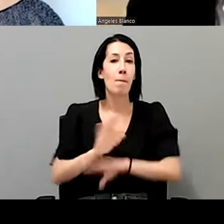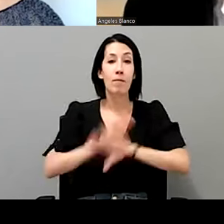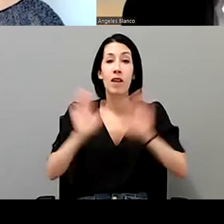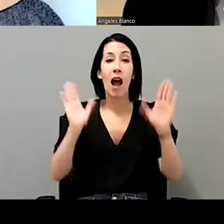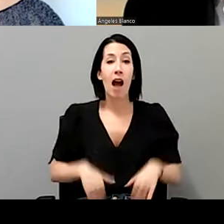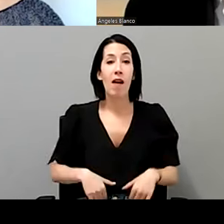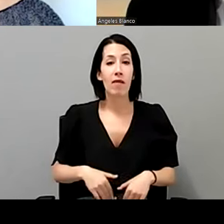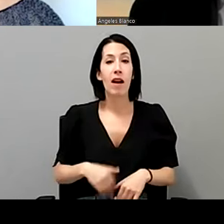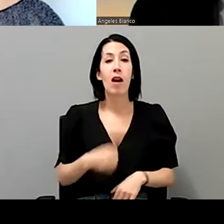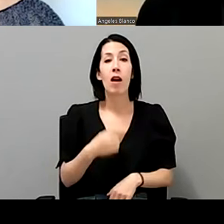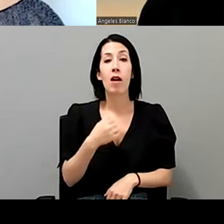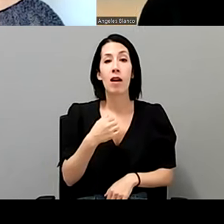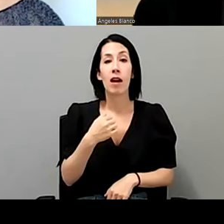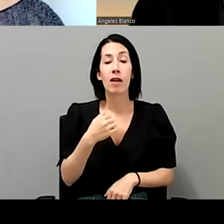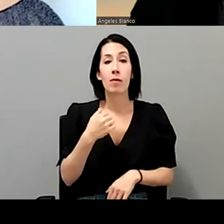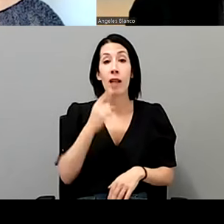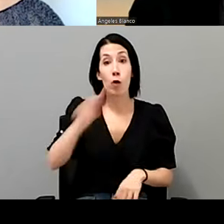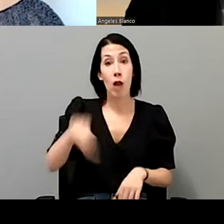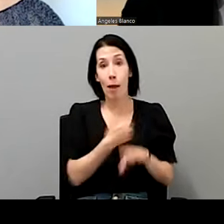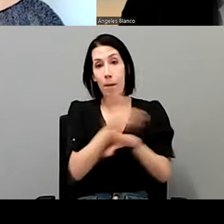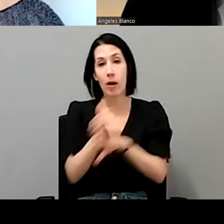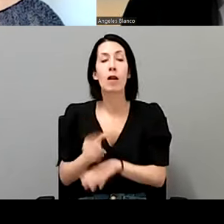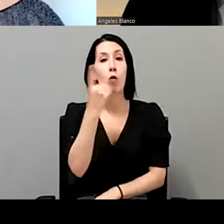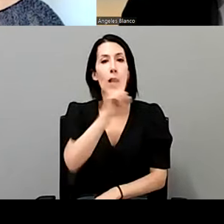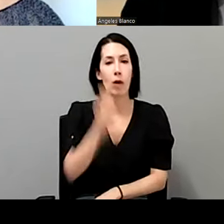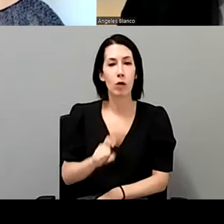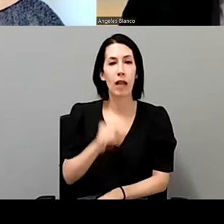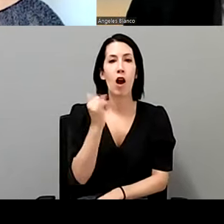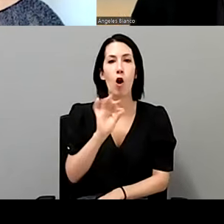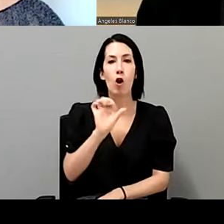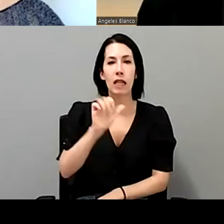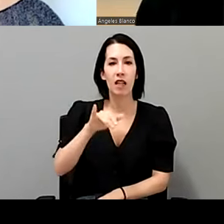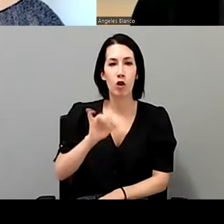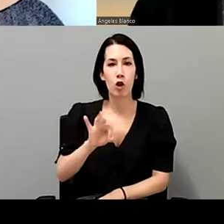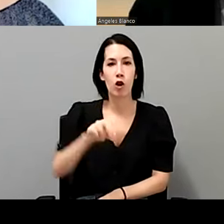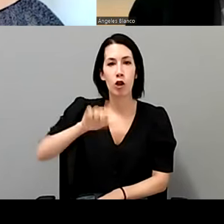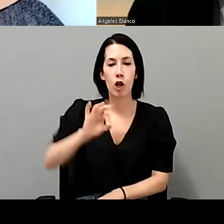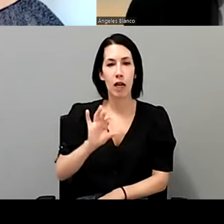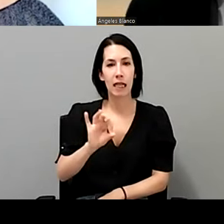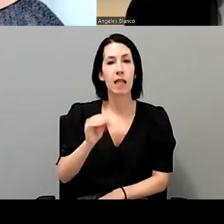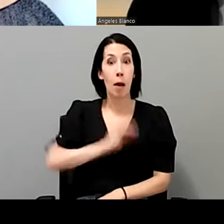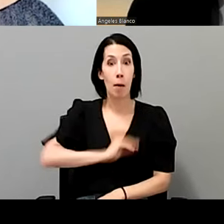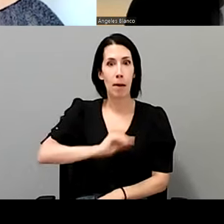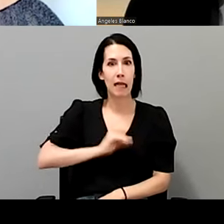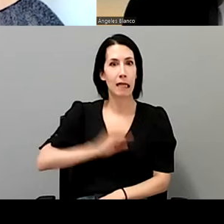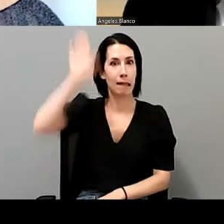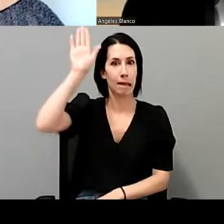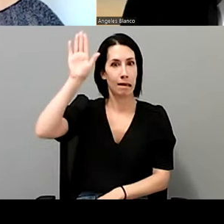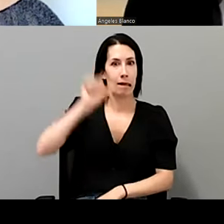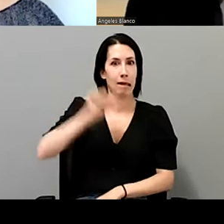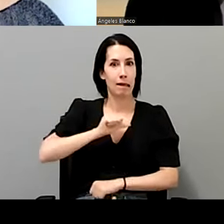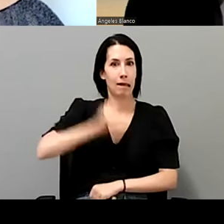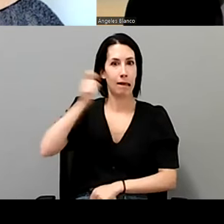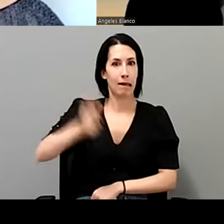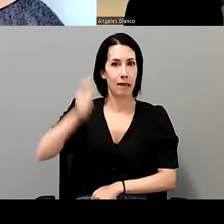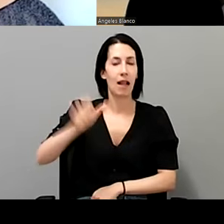una pregunta. Tenemos a José Antonio Nores, que lleva bastante tiempo con la mano levantada. Vamos